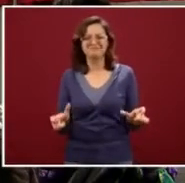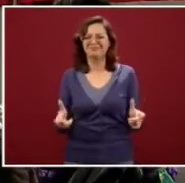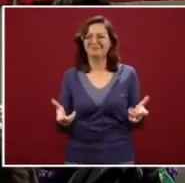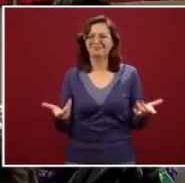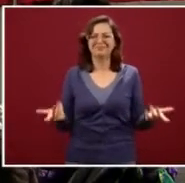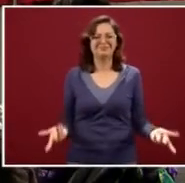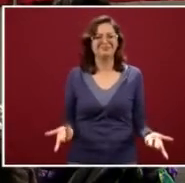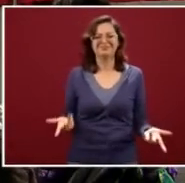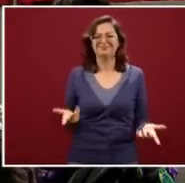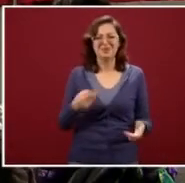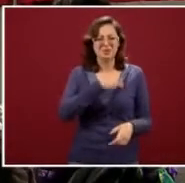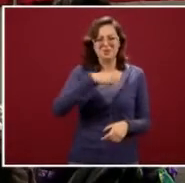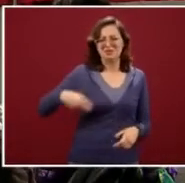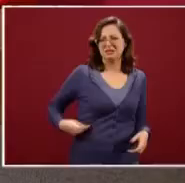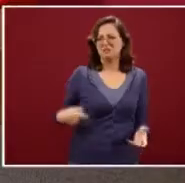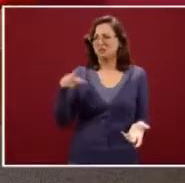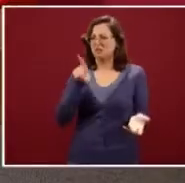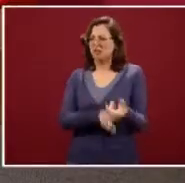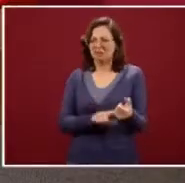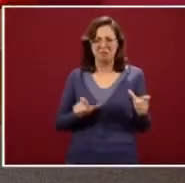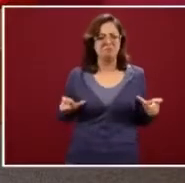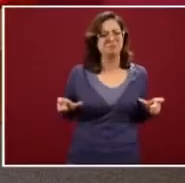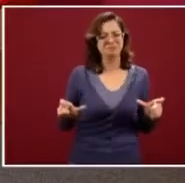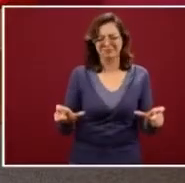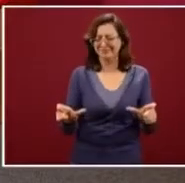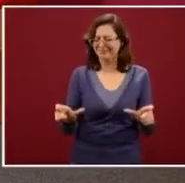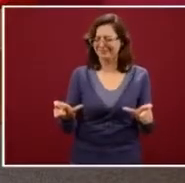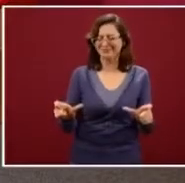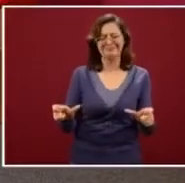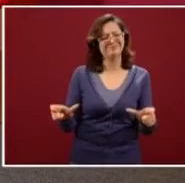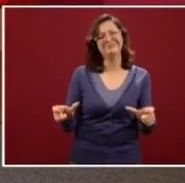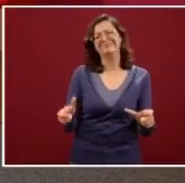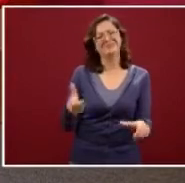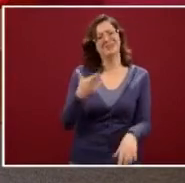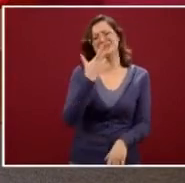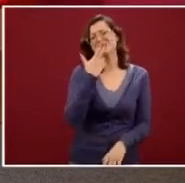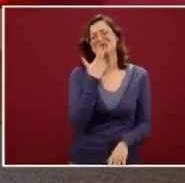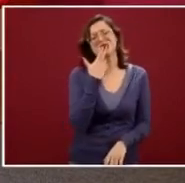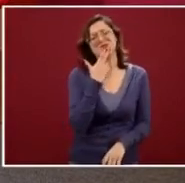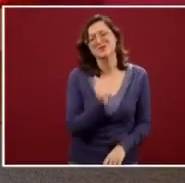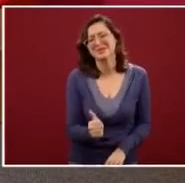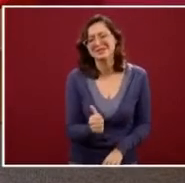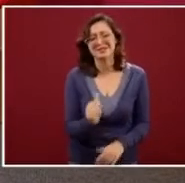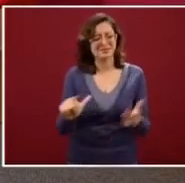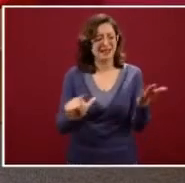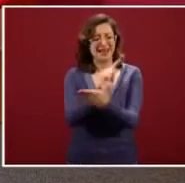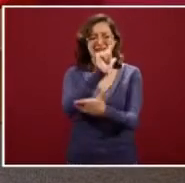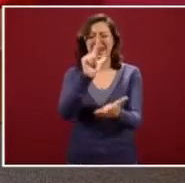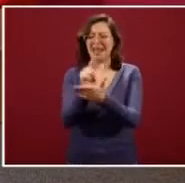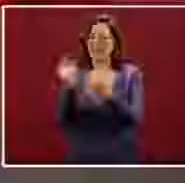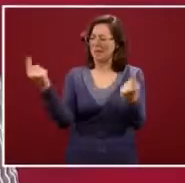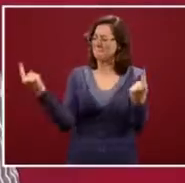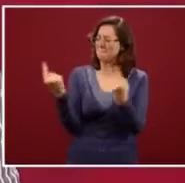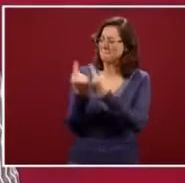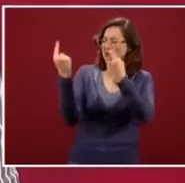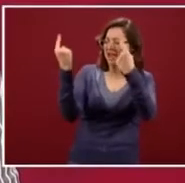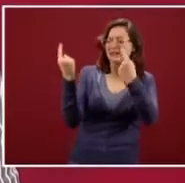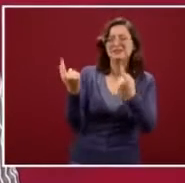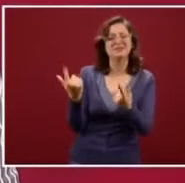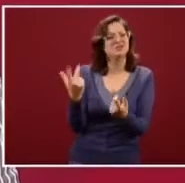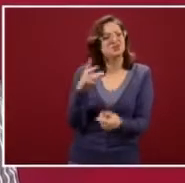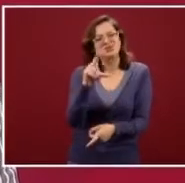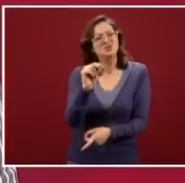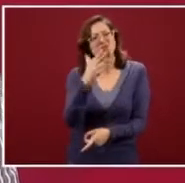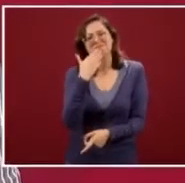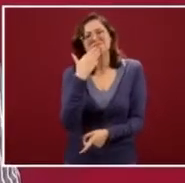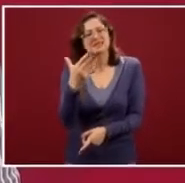federativas o incluso de los municipios. Esto es contrario a las leyes, es inapropiado,